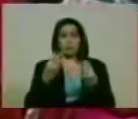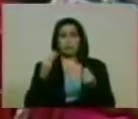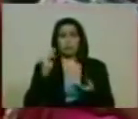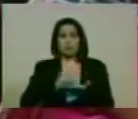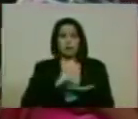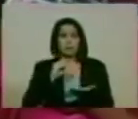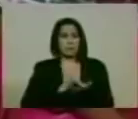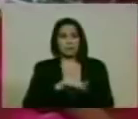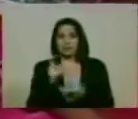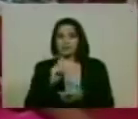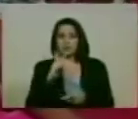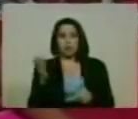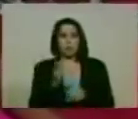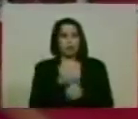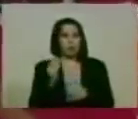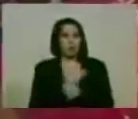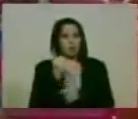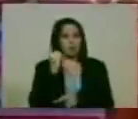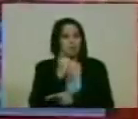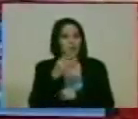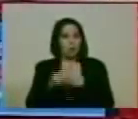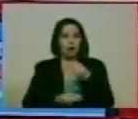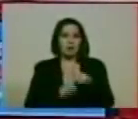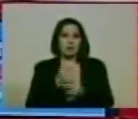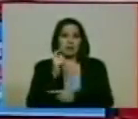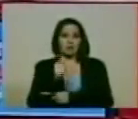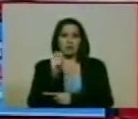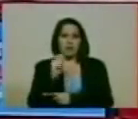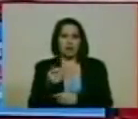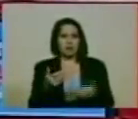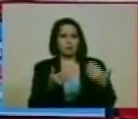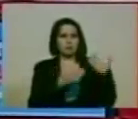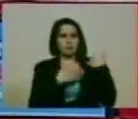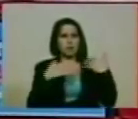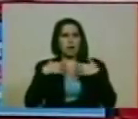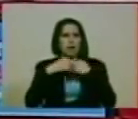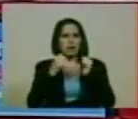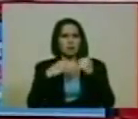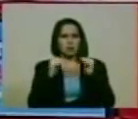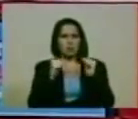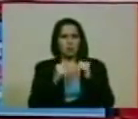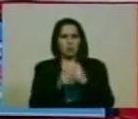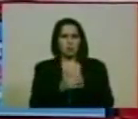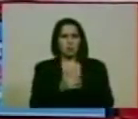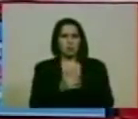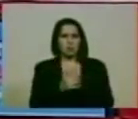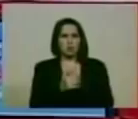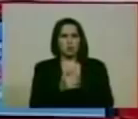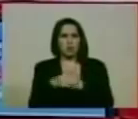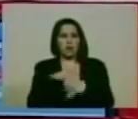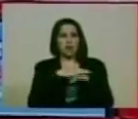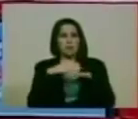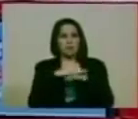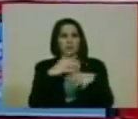Nosotros necesitamos instalar, esa tarea se la voy a dar a Aristóbulo, a la ministra de